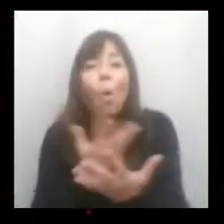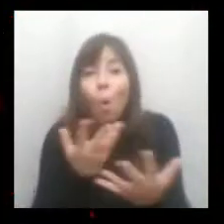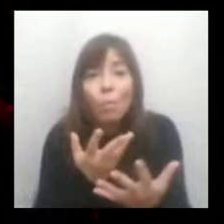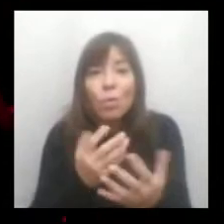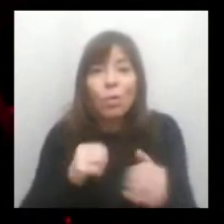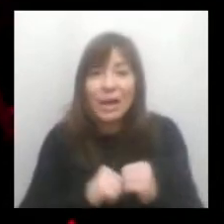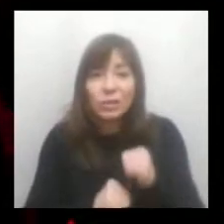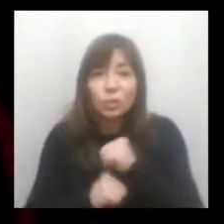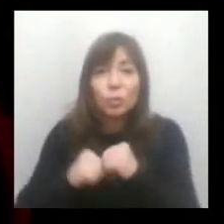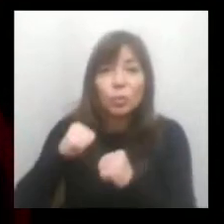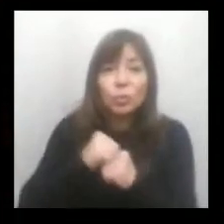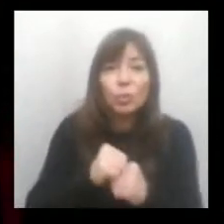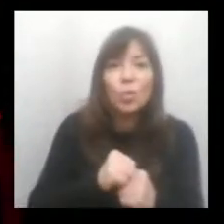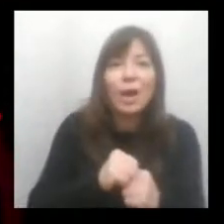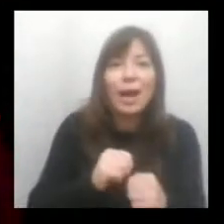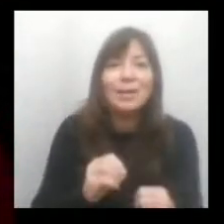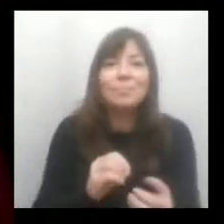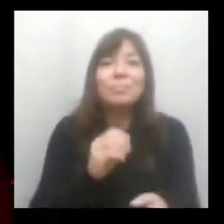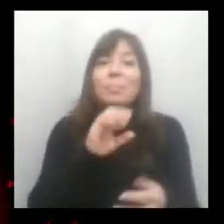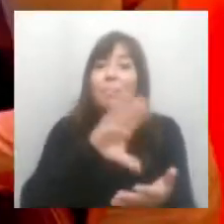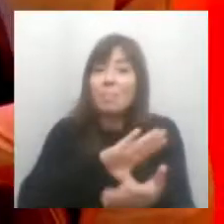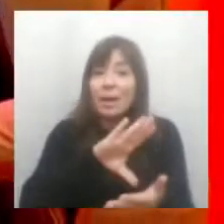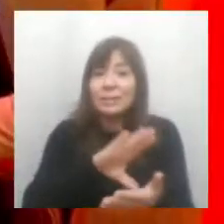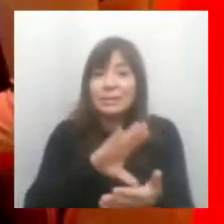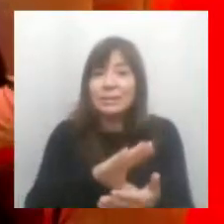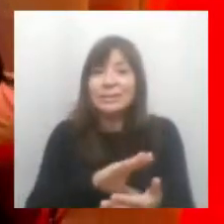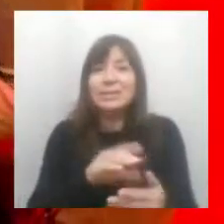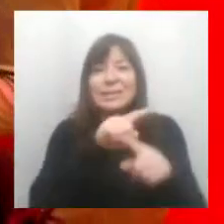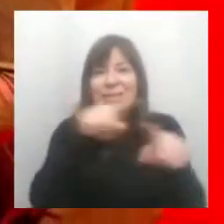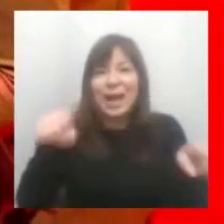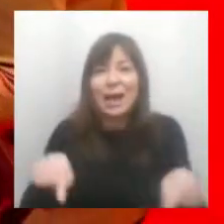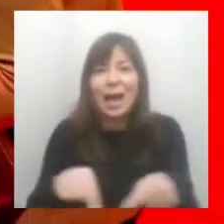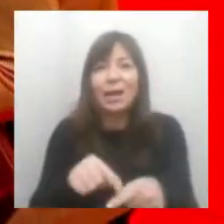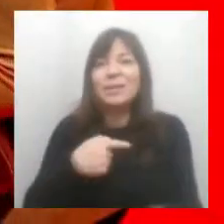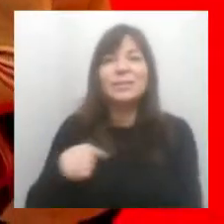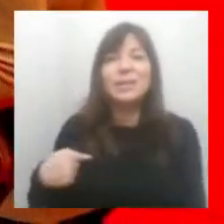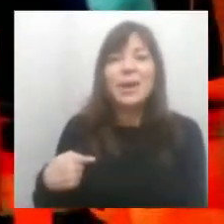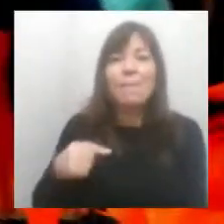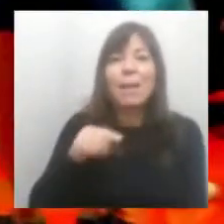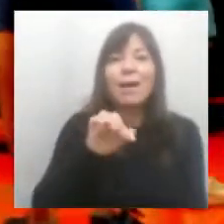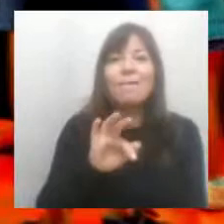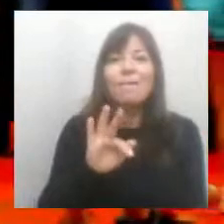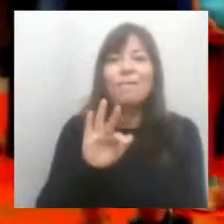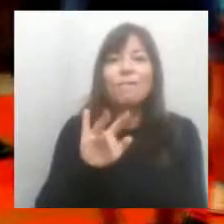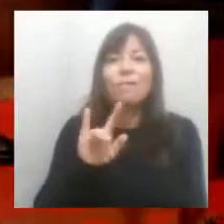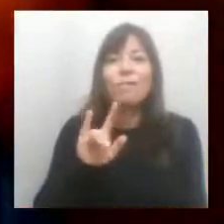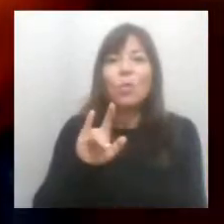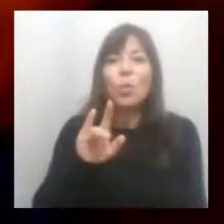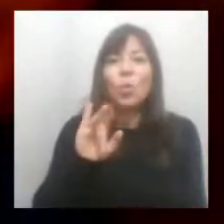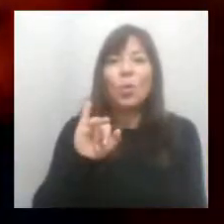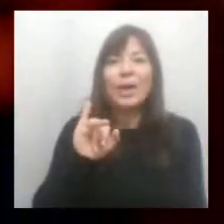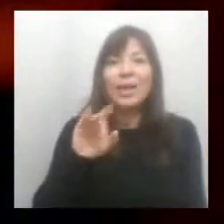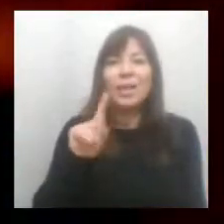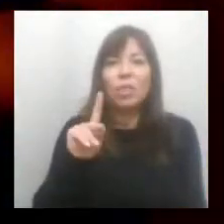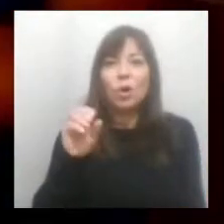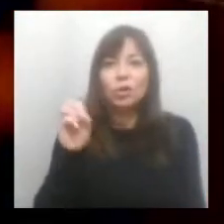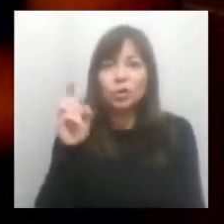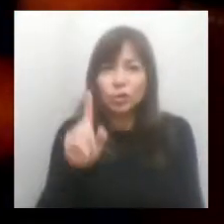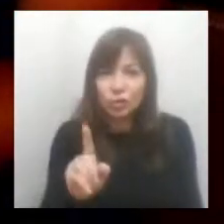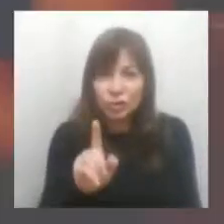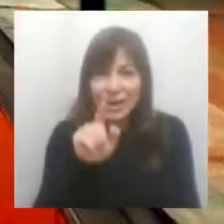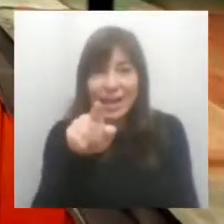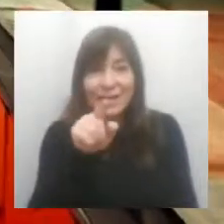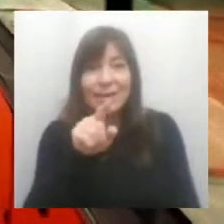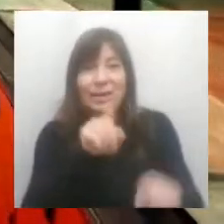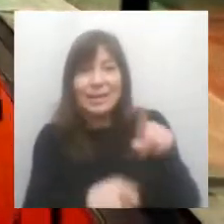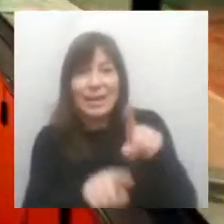frente a la sala Fluidos y también es una de las más reconocidas y queridas de este museo, porque obviamente hay